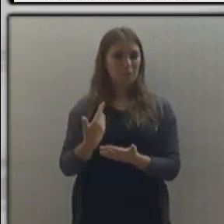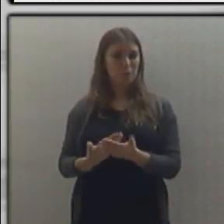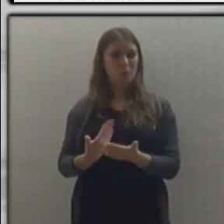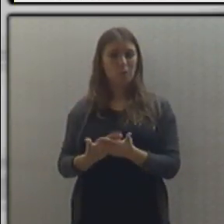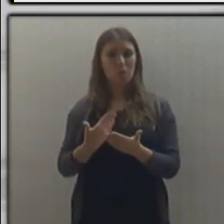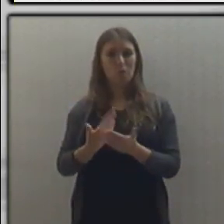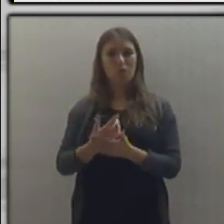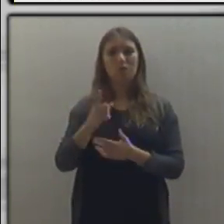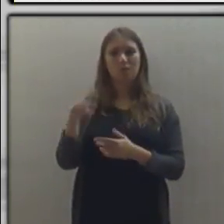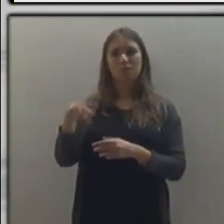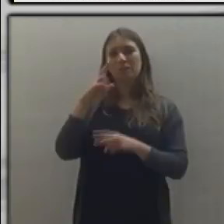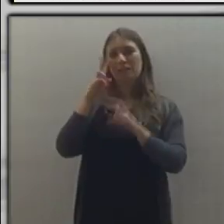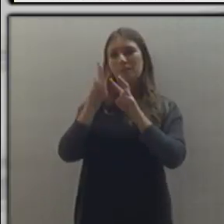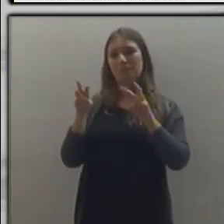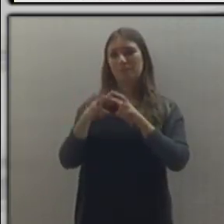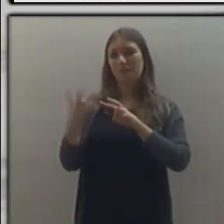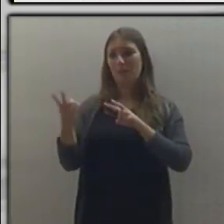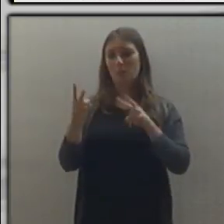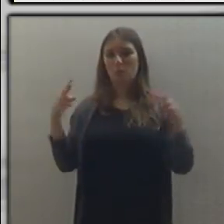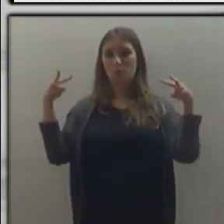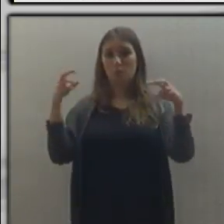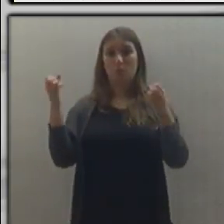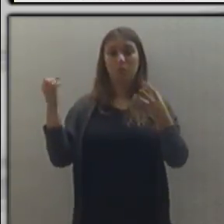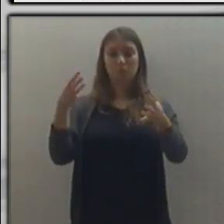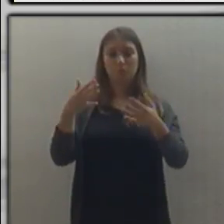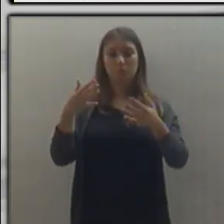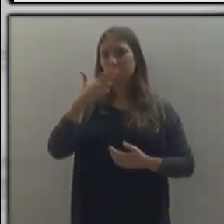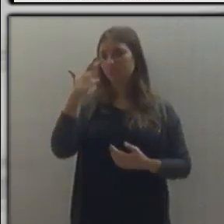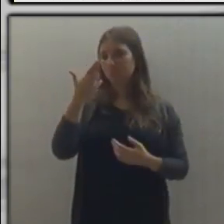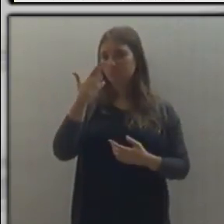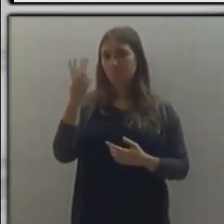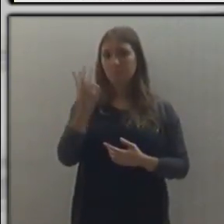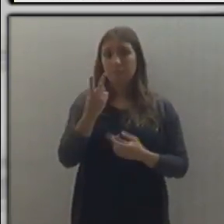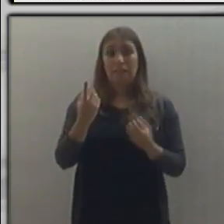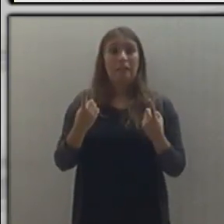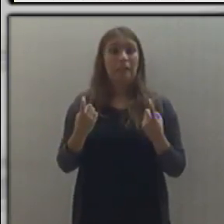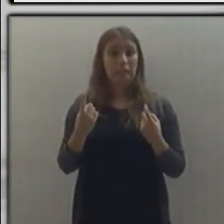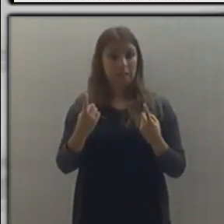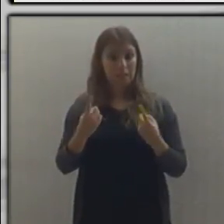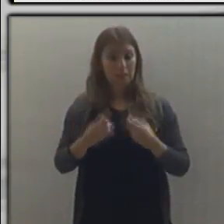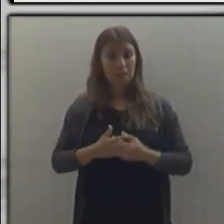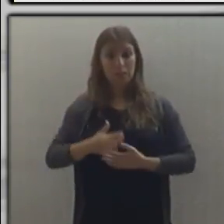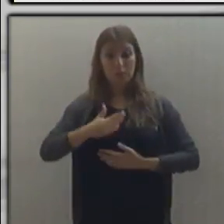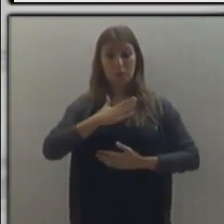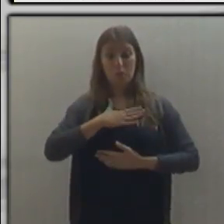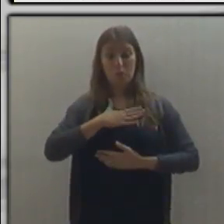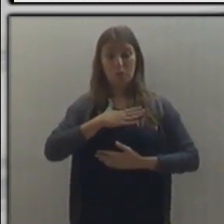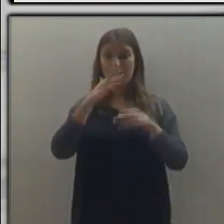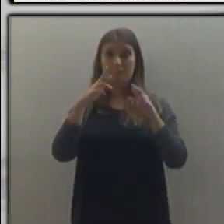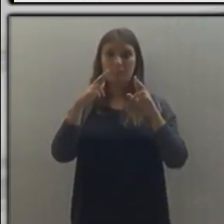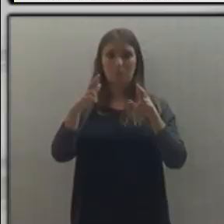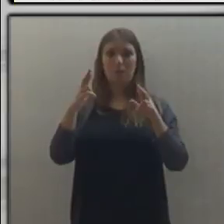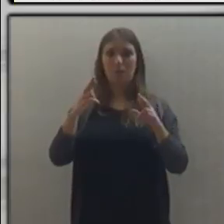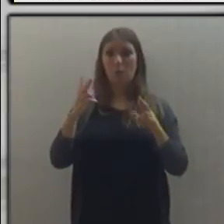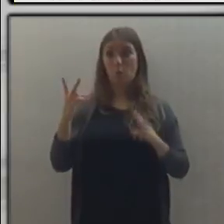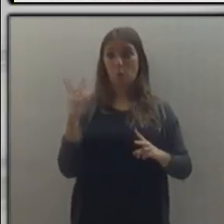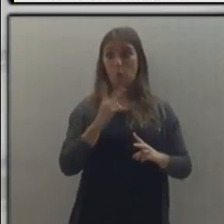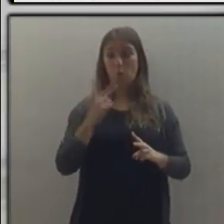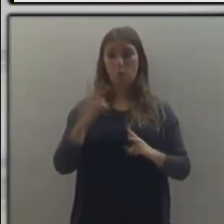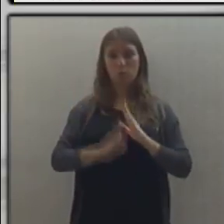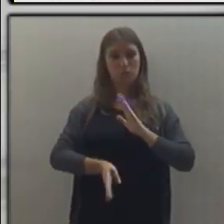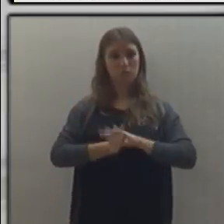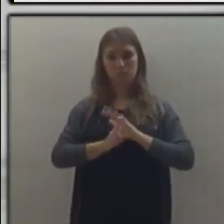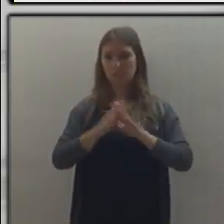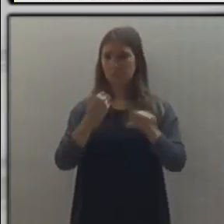la investigación, ¿no? Yo creo que las dos son necesarias y yo espero pues, que vosotros sigáis